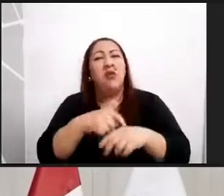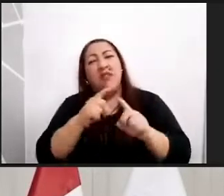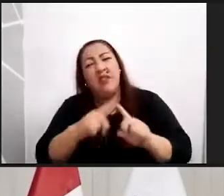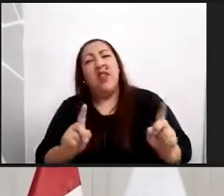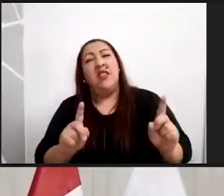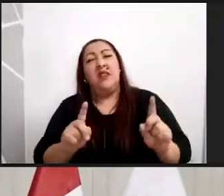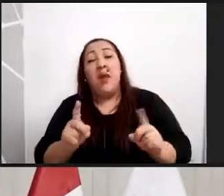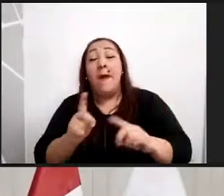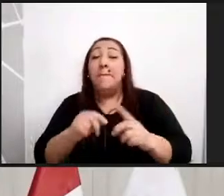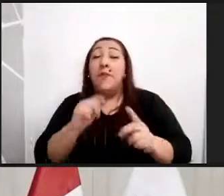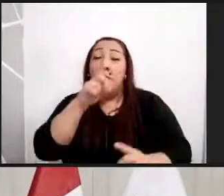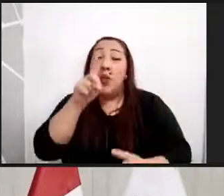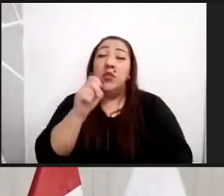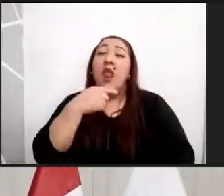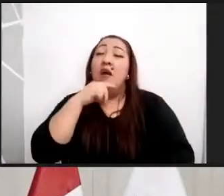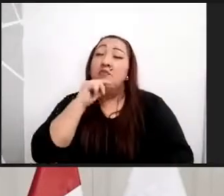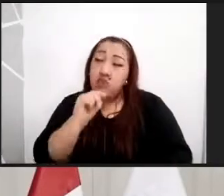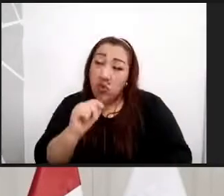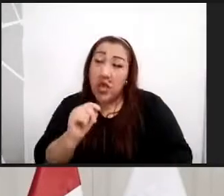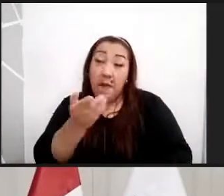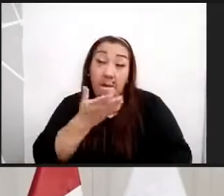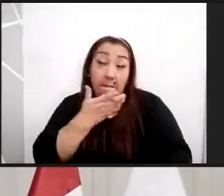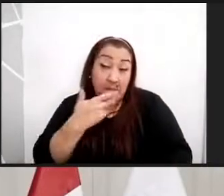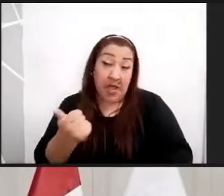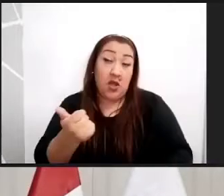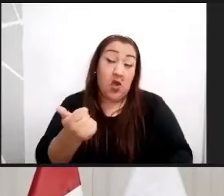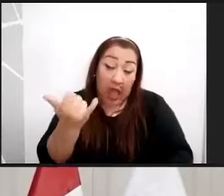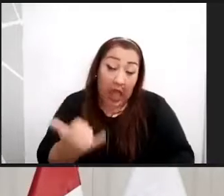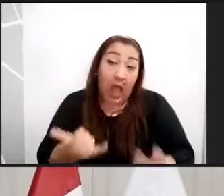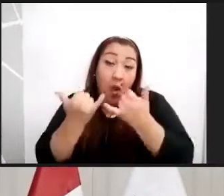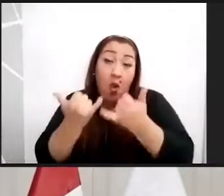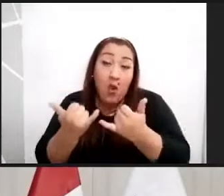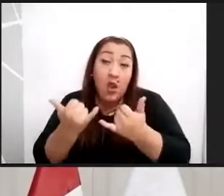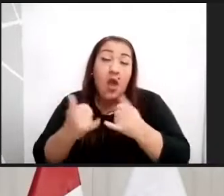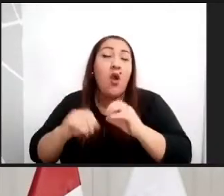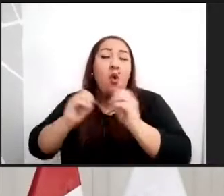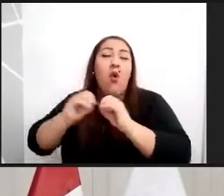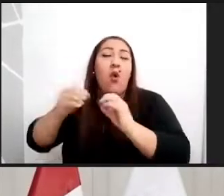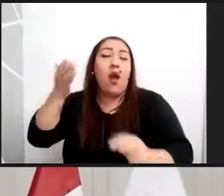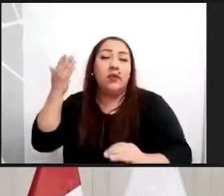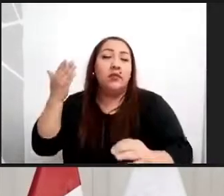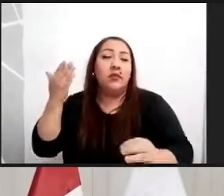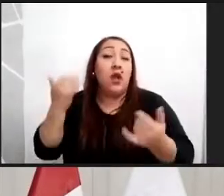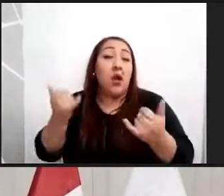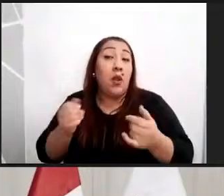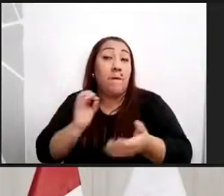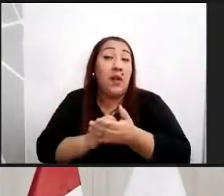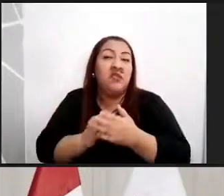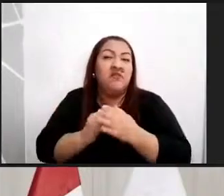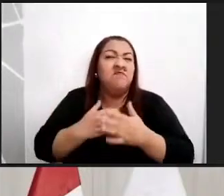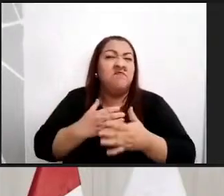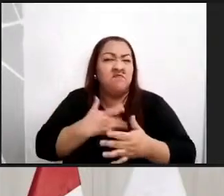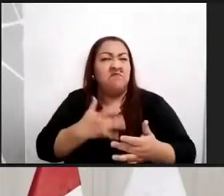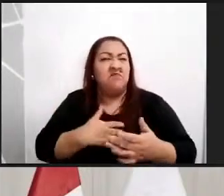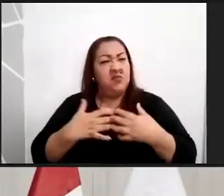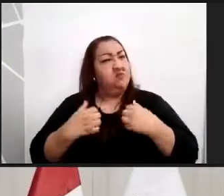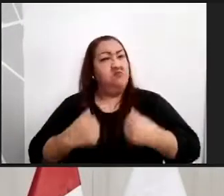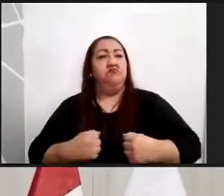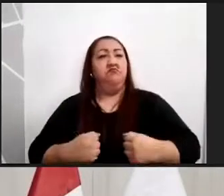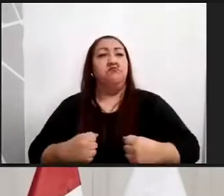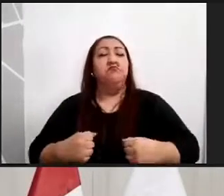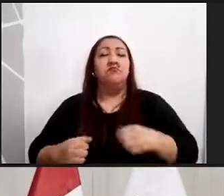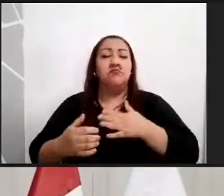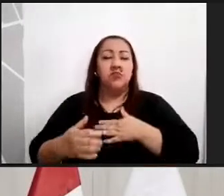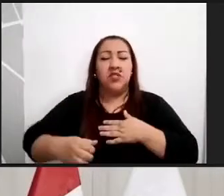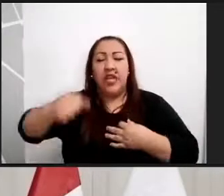pregunta es, ¿las mujeres estamos mejor que antes? ¿Más seguras? ¿Con más derechos? Si miramos las cifras, la respuesta